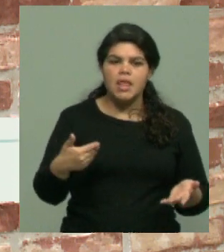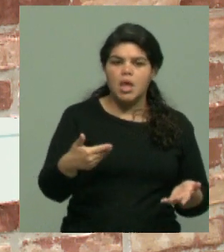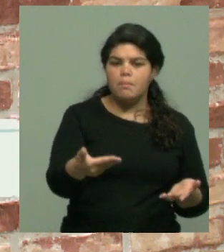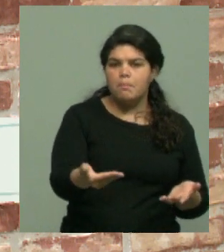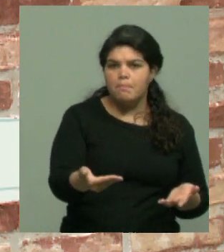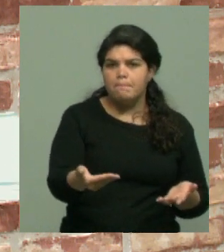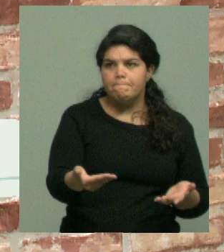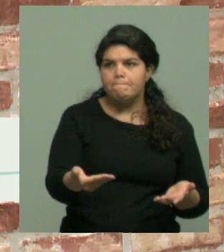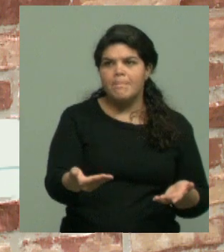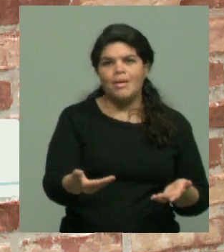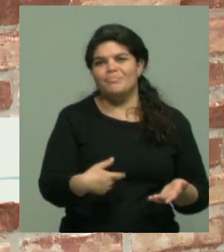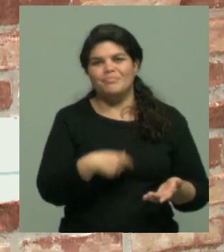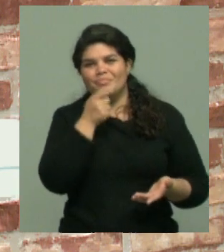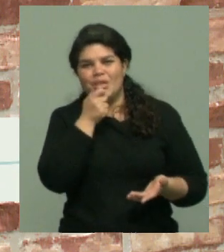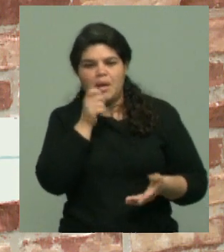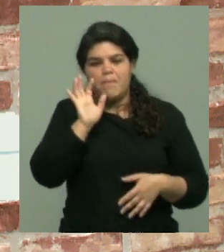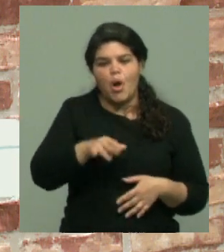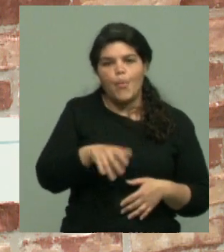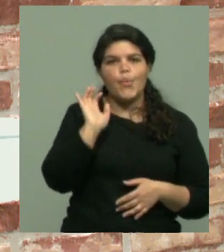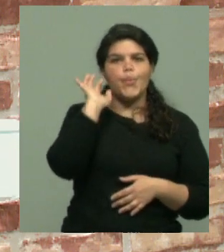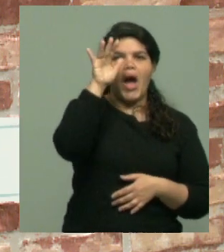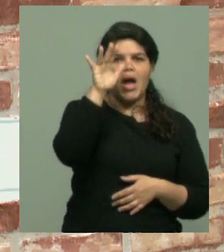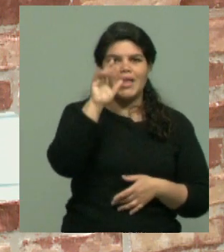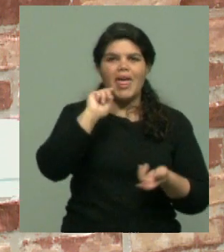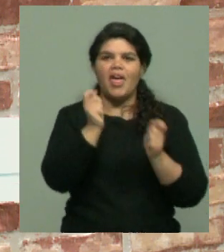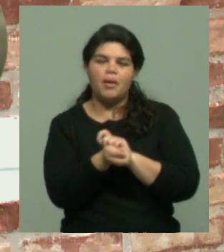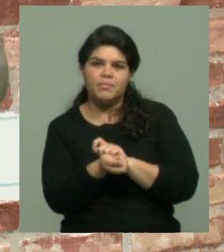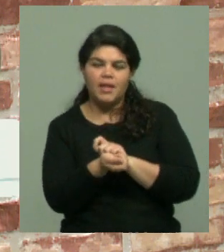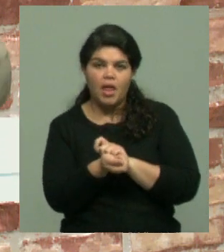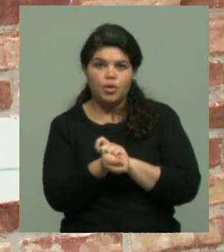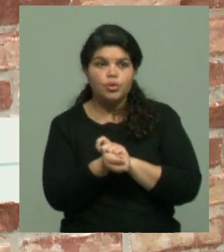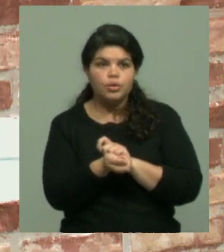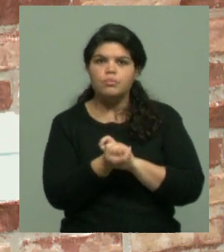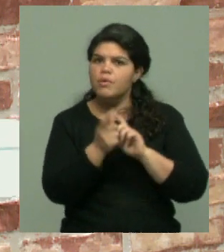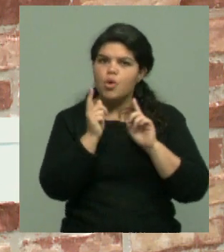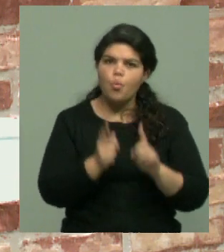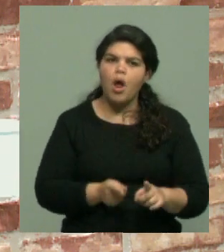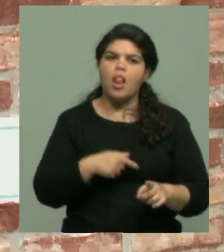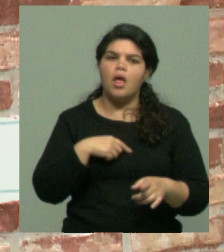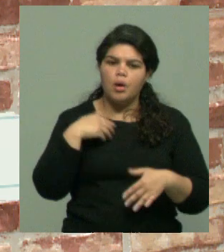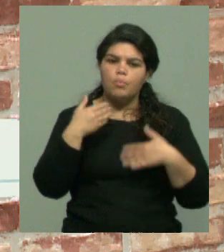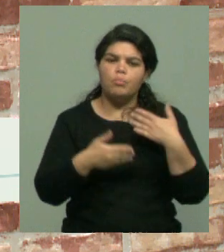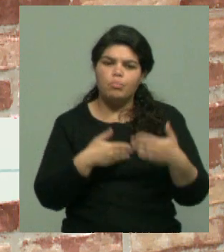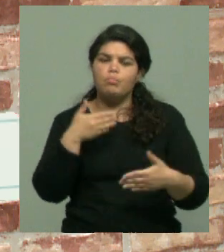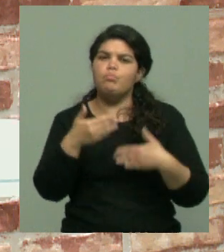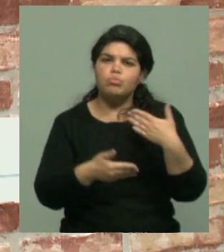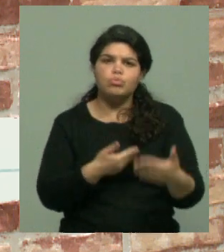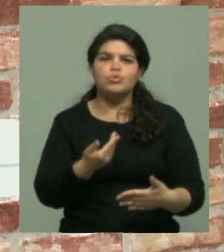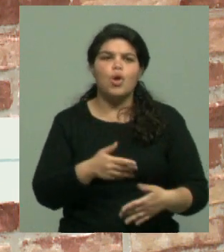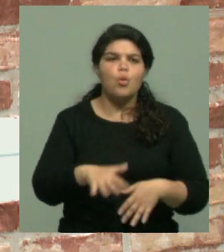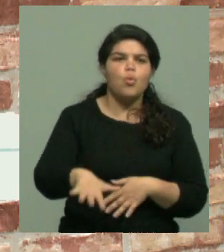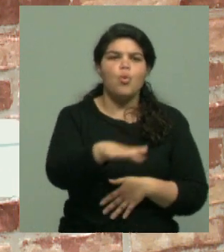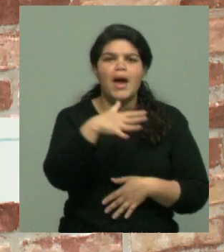hacen un... juegan básquet, por ejemplo, el básquet adaptado, uh-huh. Y por ahí es todo un proceso, esto de encontrar un lugar para